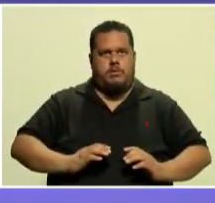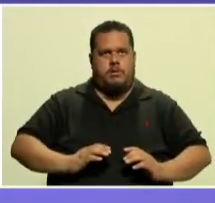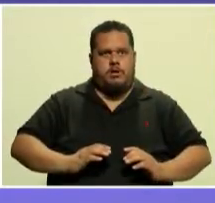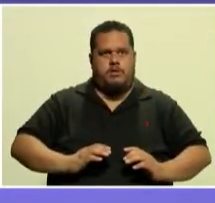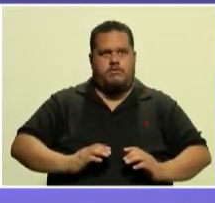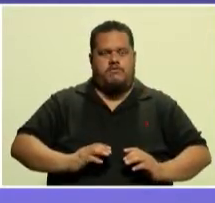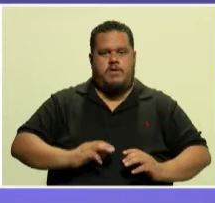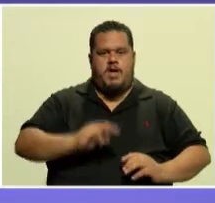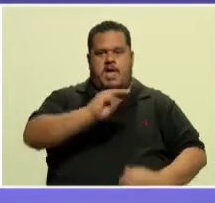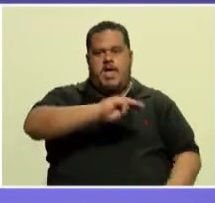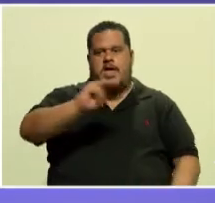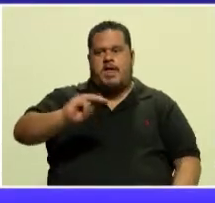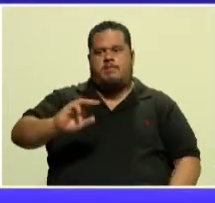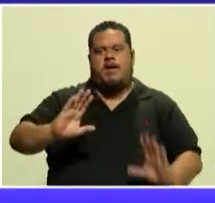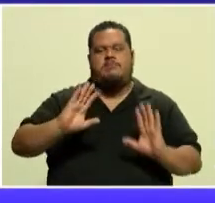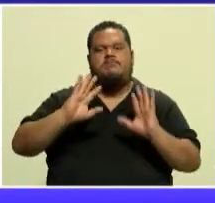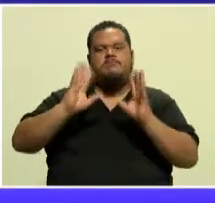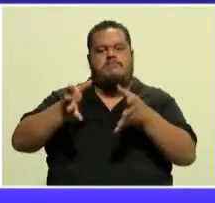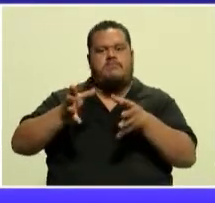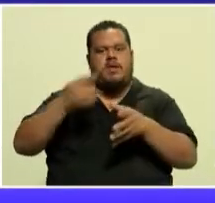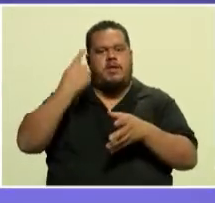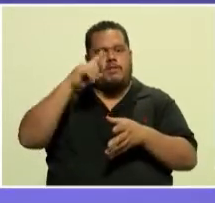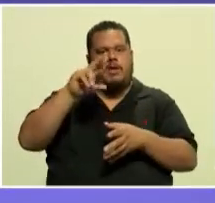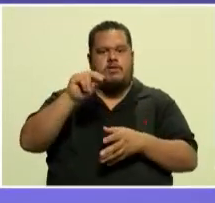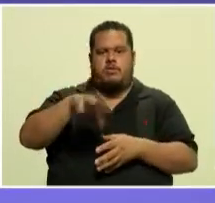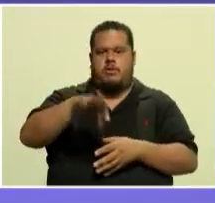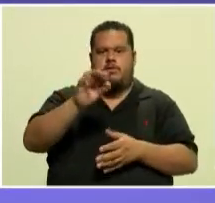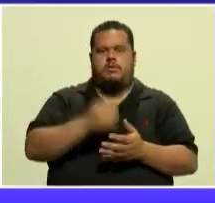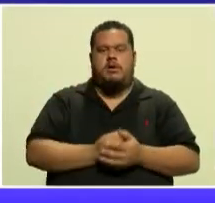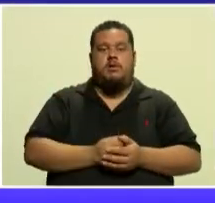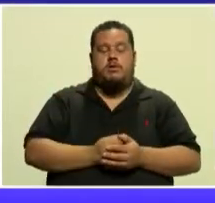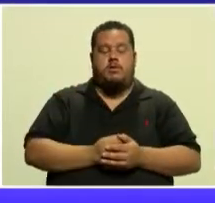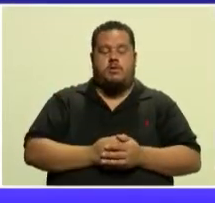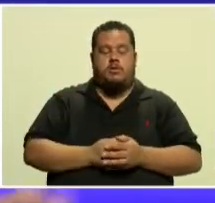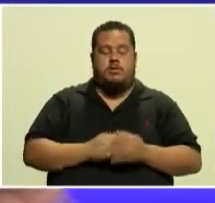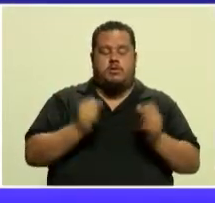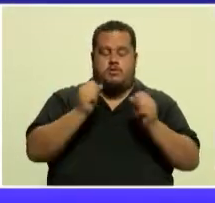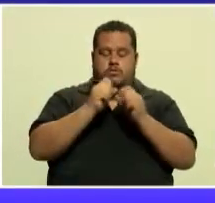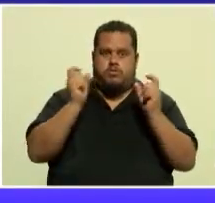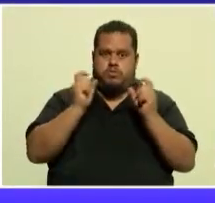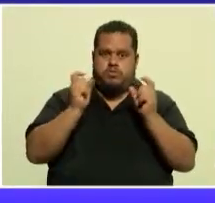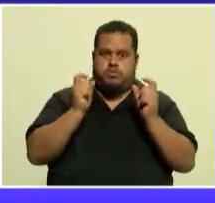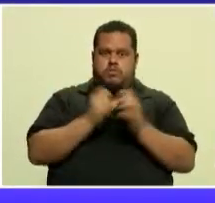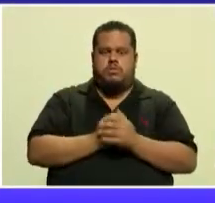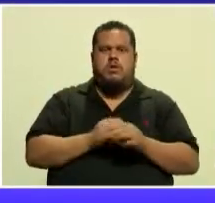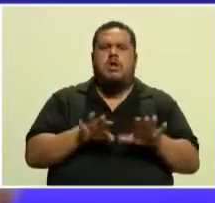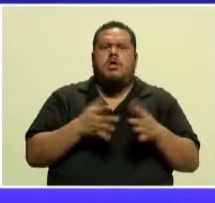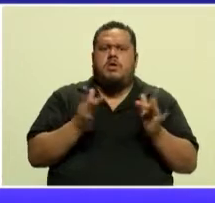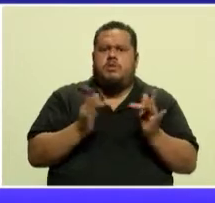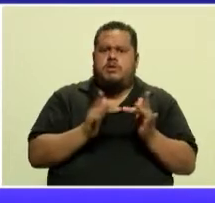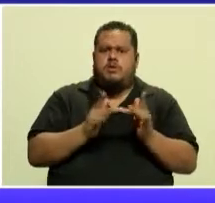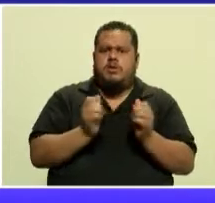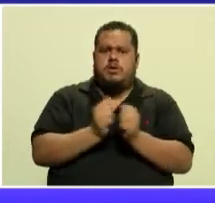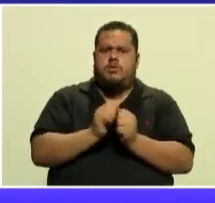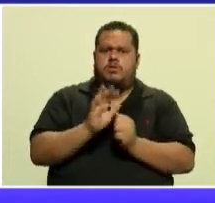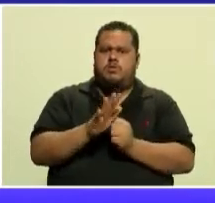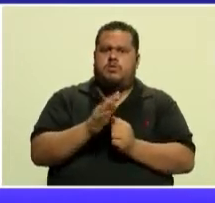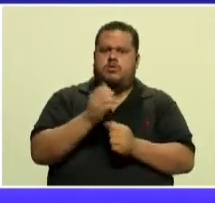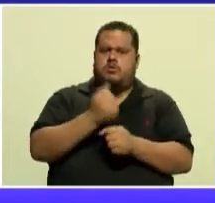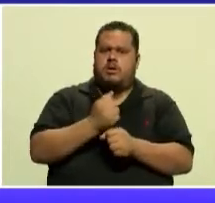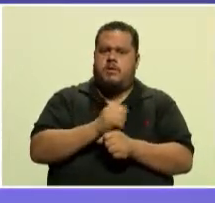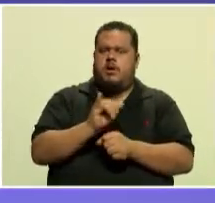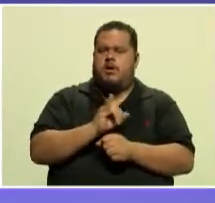en el mar, para que no lo pudiéramos encontrar. Impresionante la historia. Y ¿Y cómo se conecta con tu trabajo como